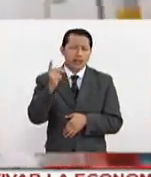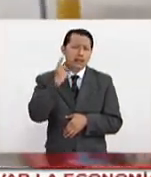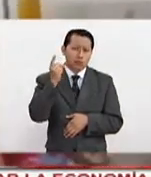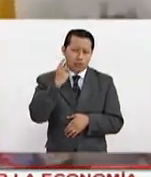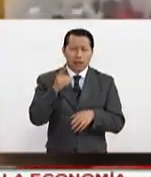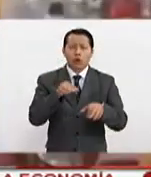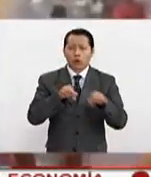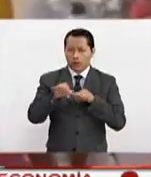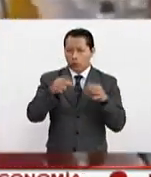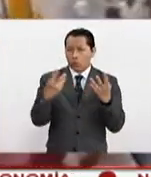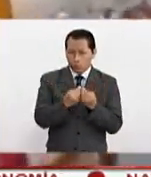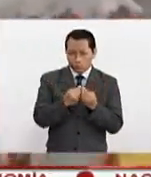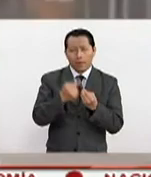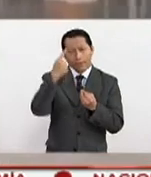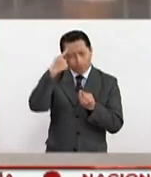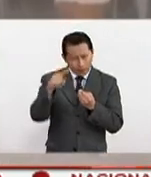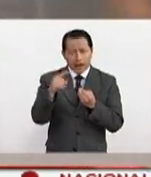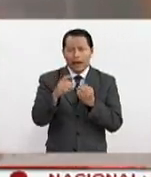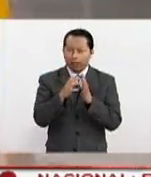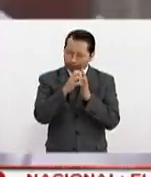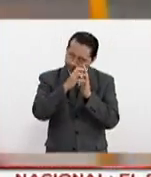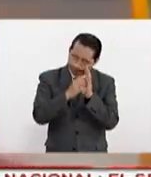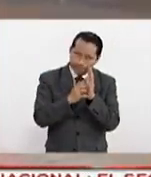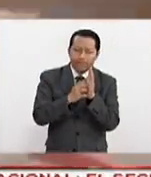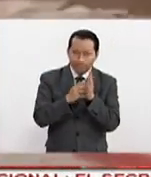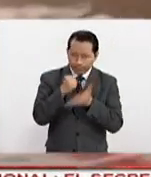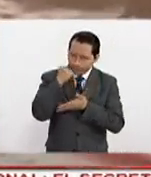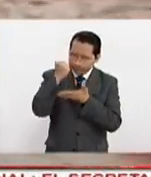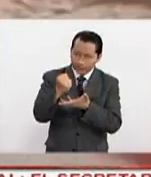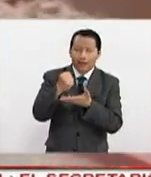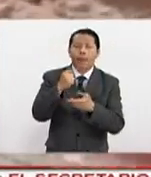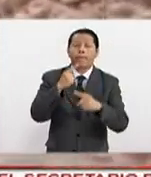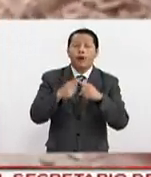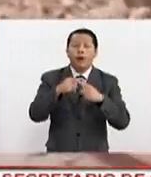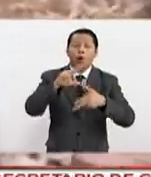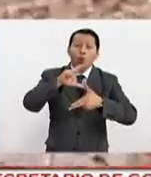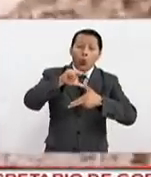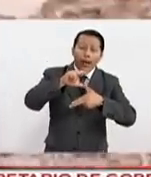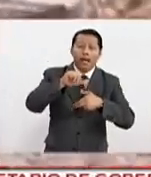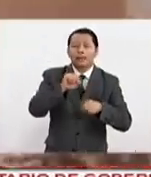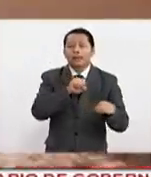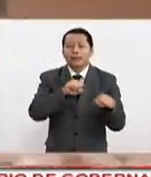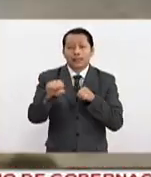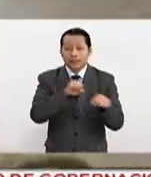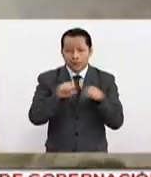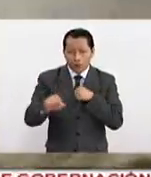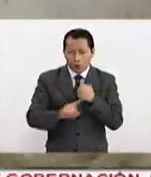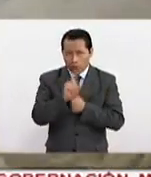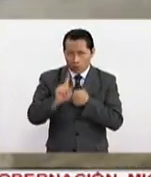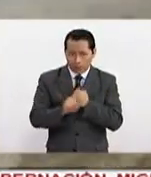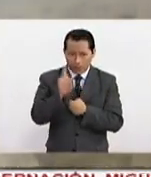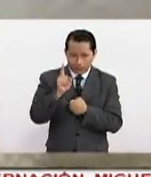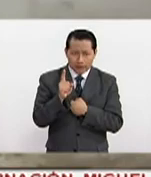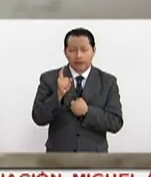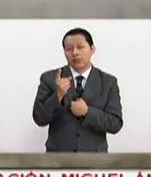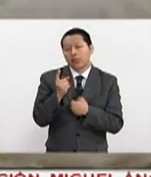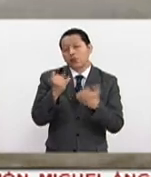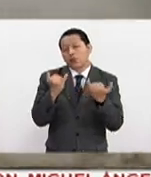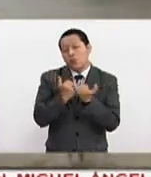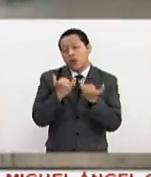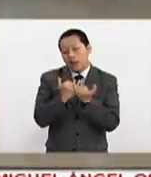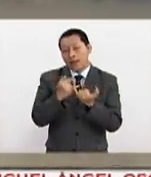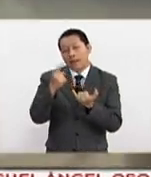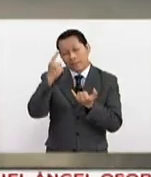para ajustar el presupuesto de egresos de la Federación debido a los huracanes y sismos que afectaron al país y no legarle los costos